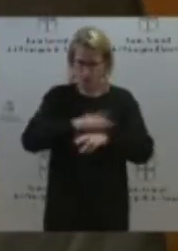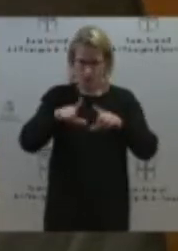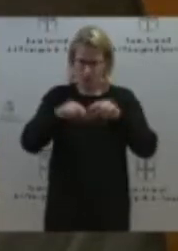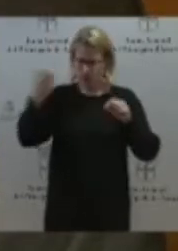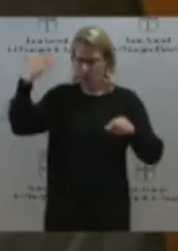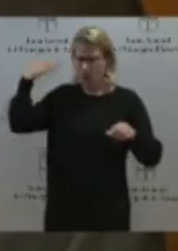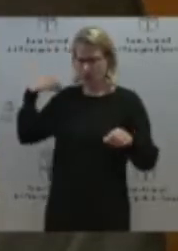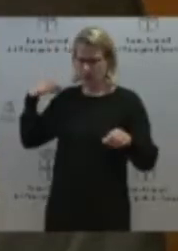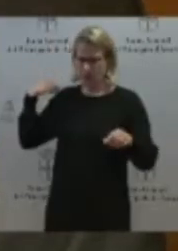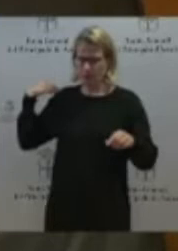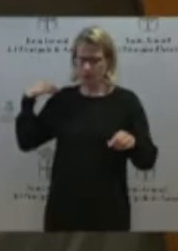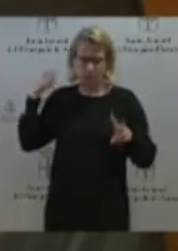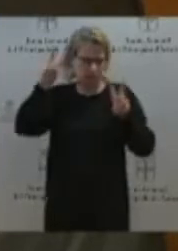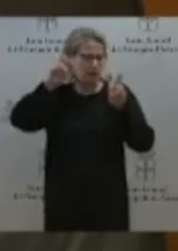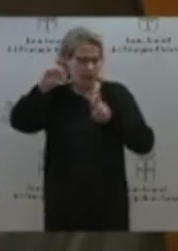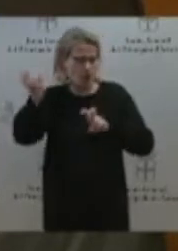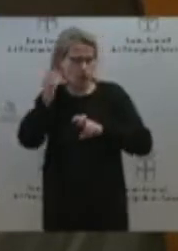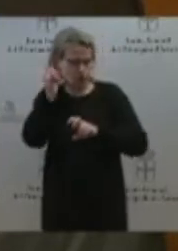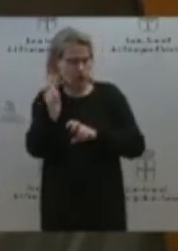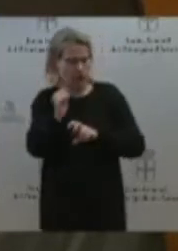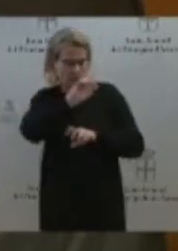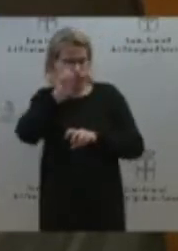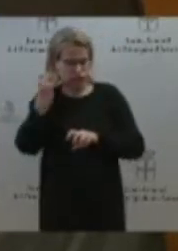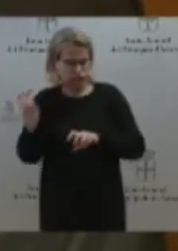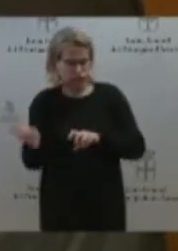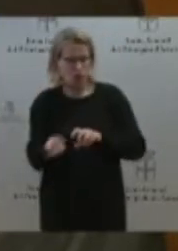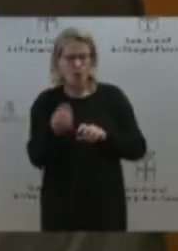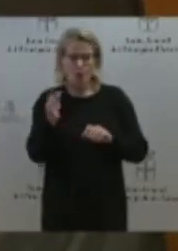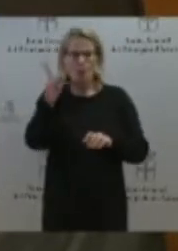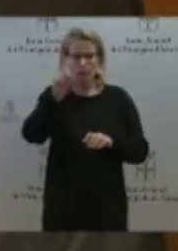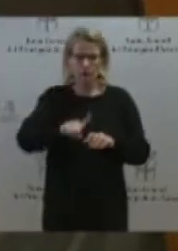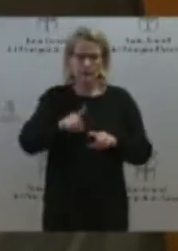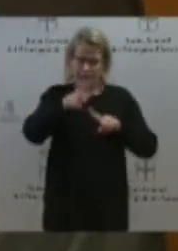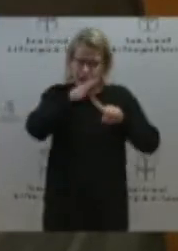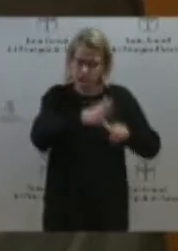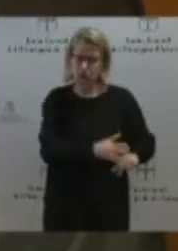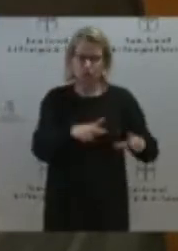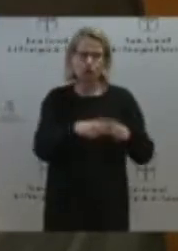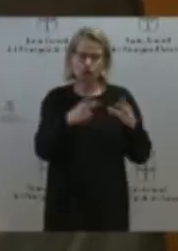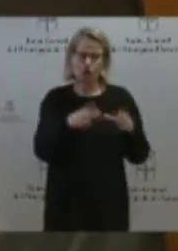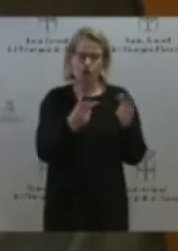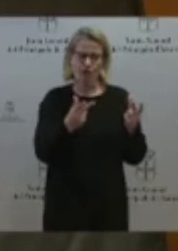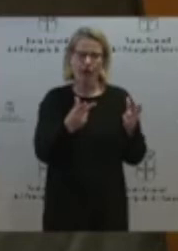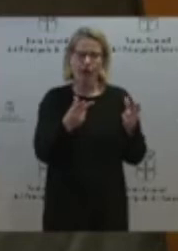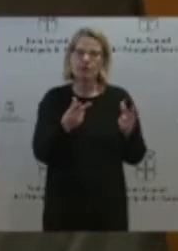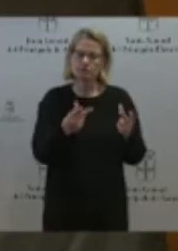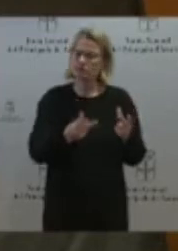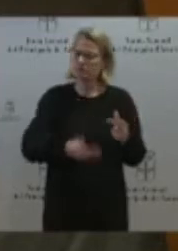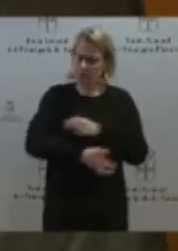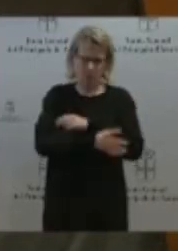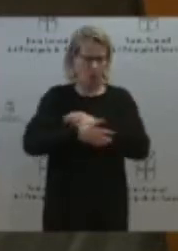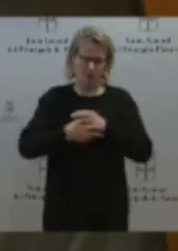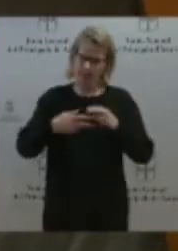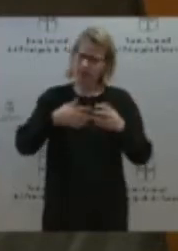temas diversos, además, es a lo que llevamos dedicándonos durante los últimos años. A ello me comprometí con esta Cámara y, por extensión, con el conjunto